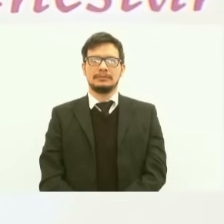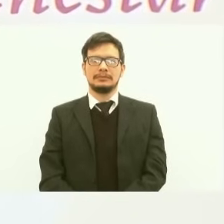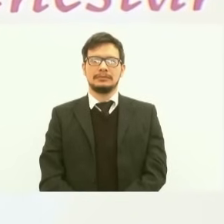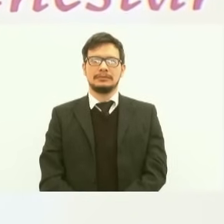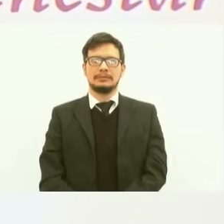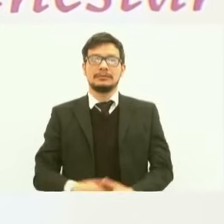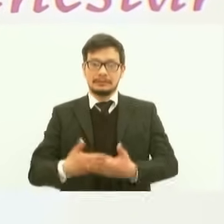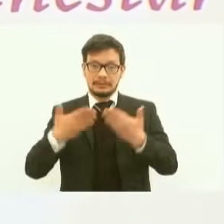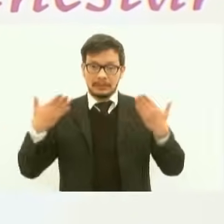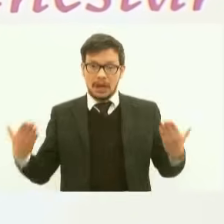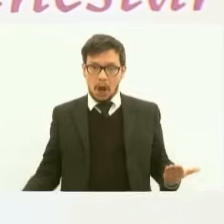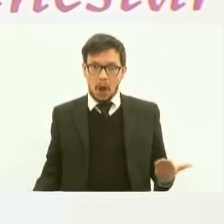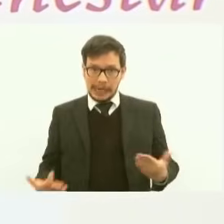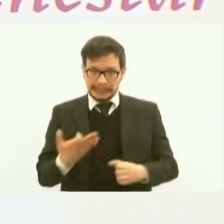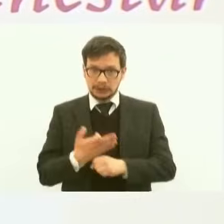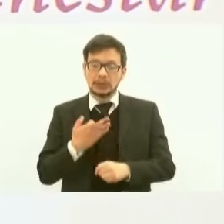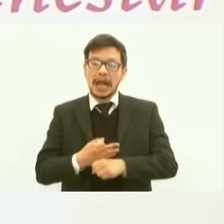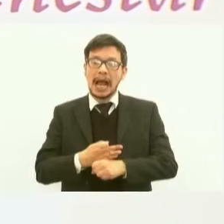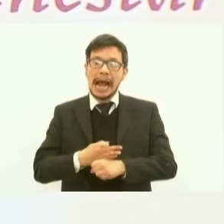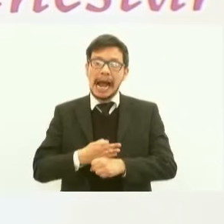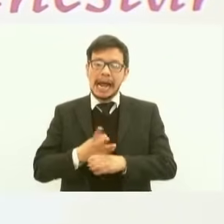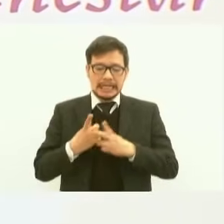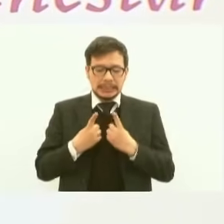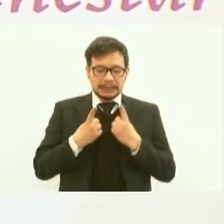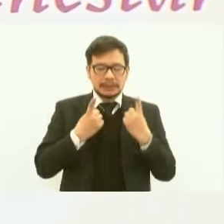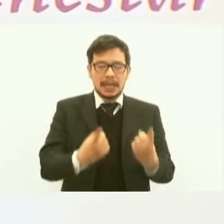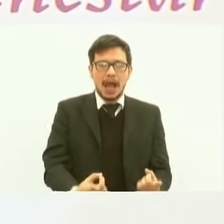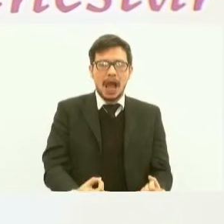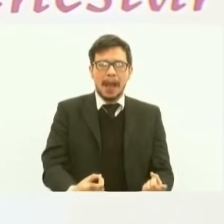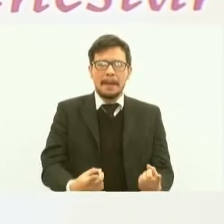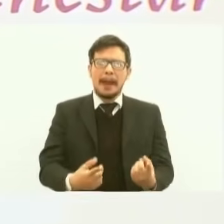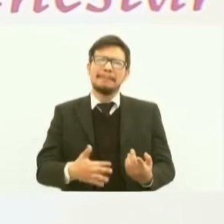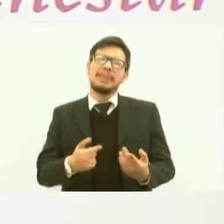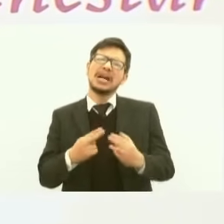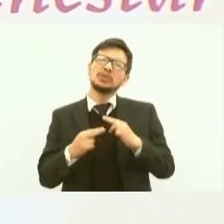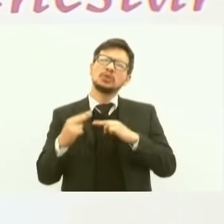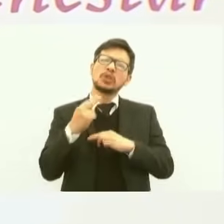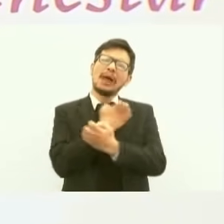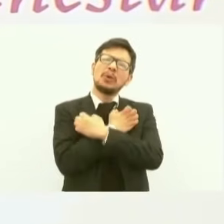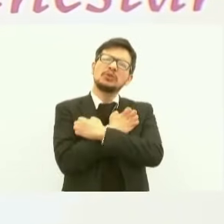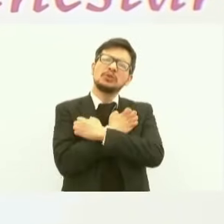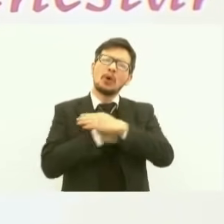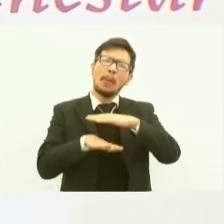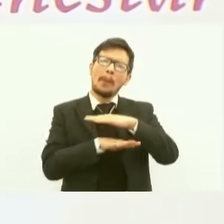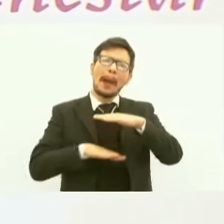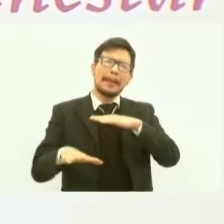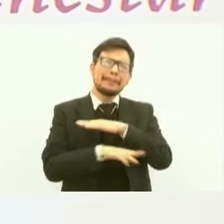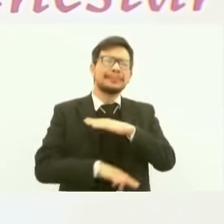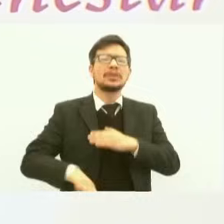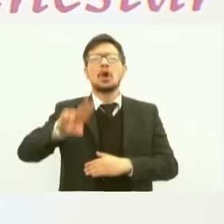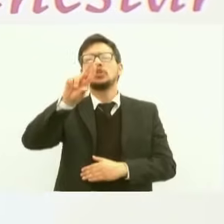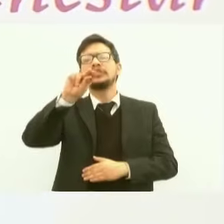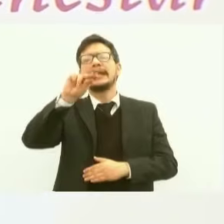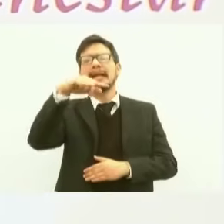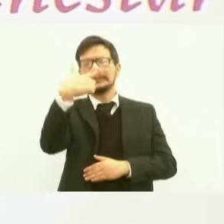se otorgan para el nivel básico en Durango